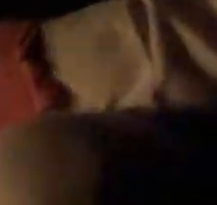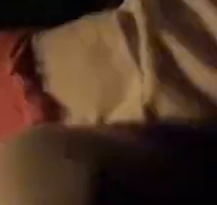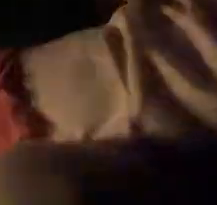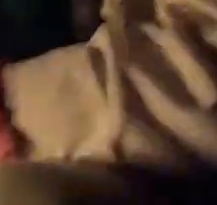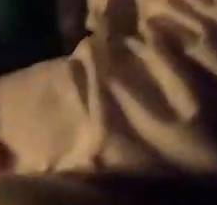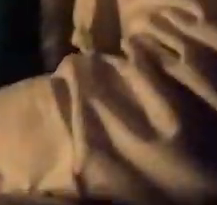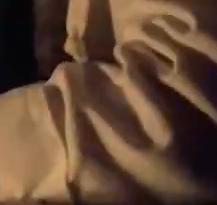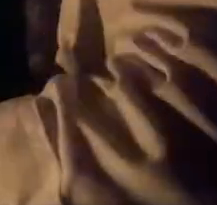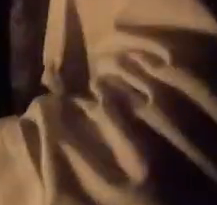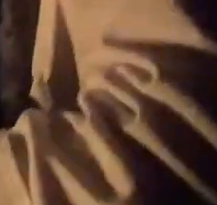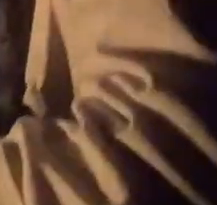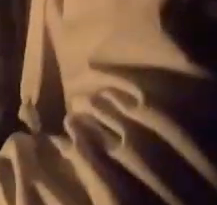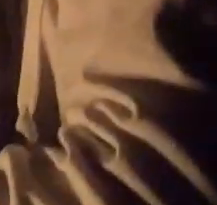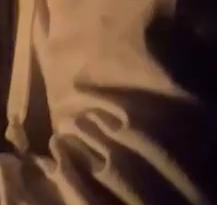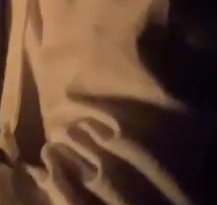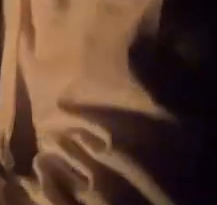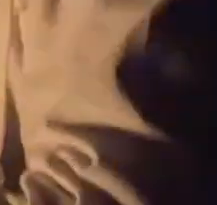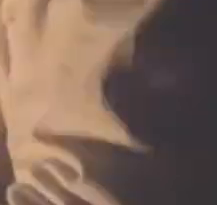tranquilo,